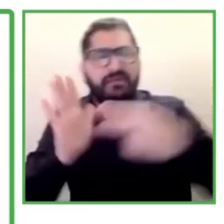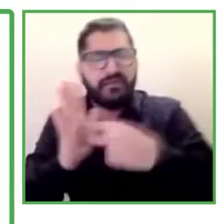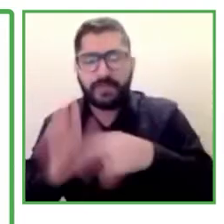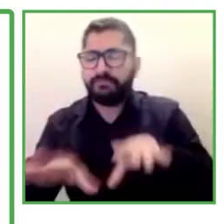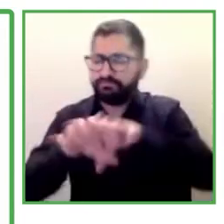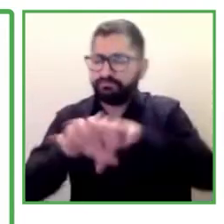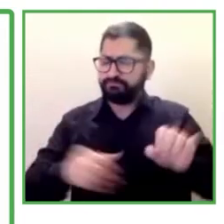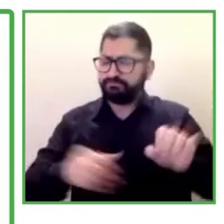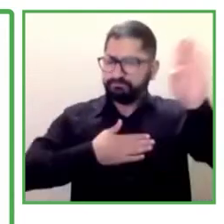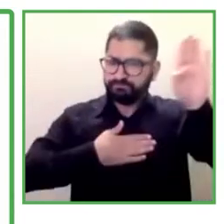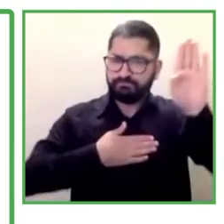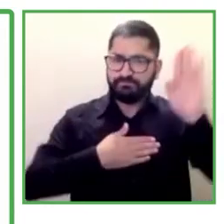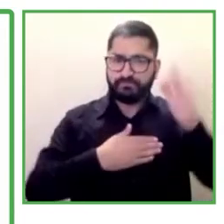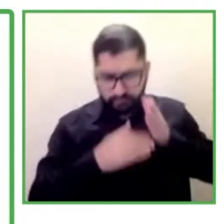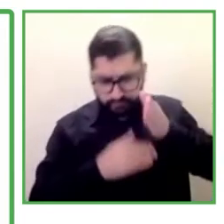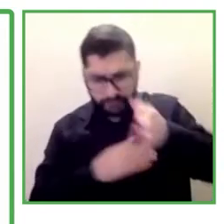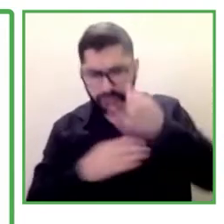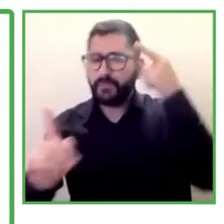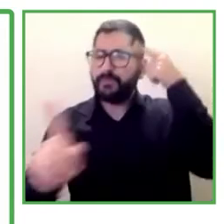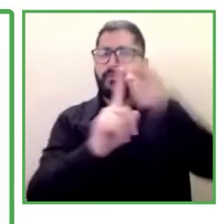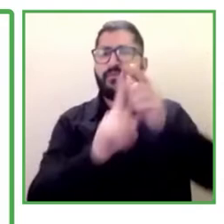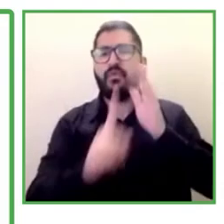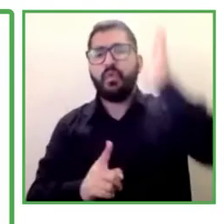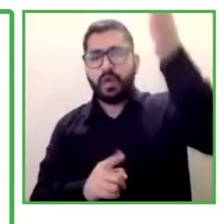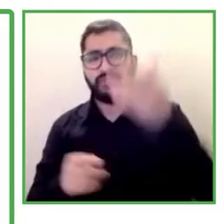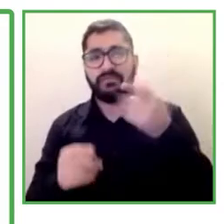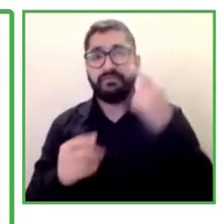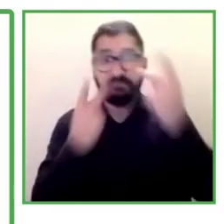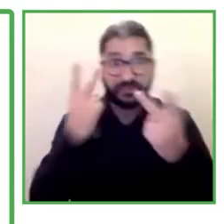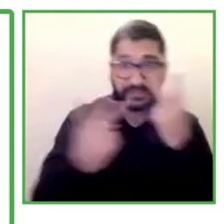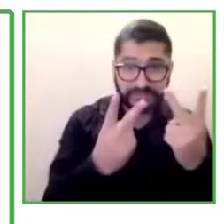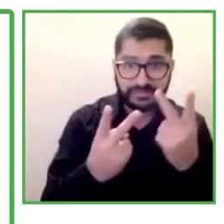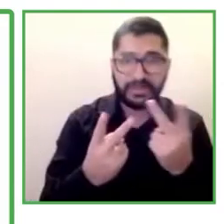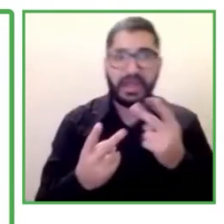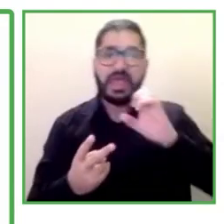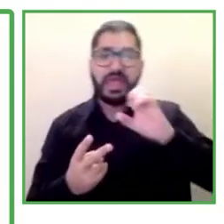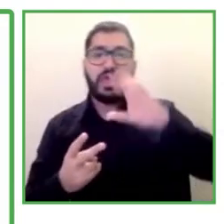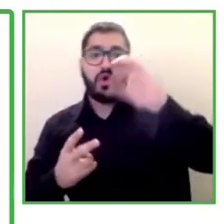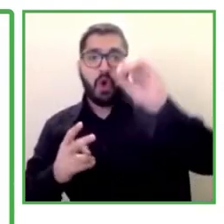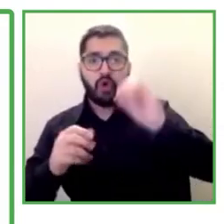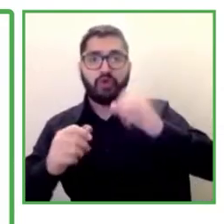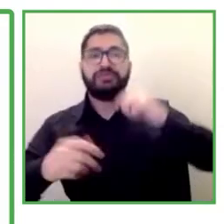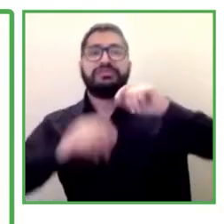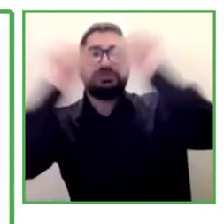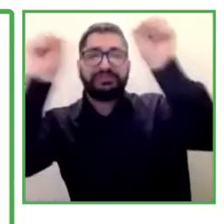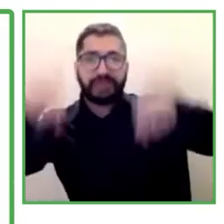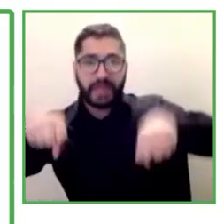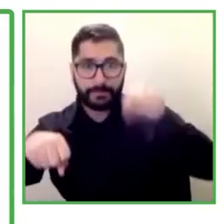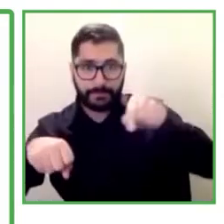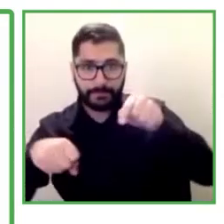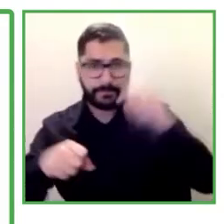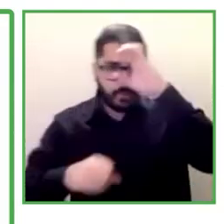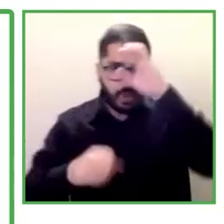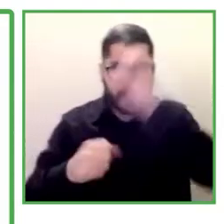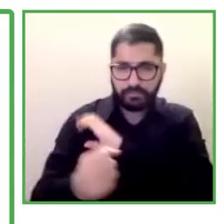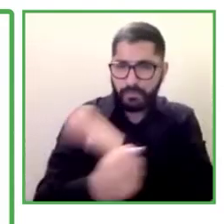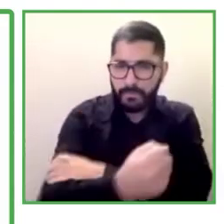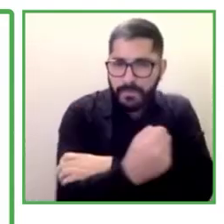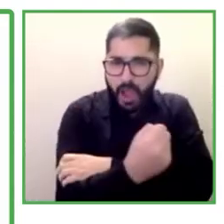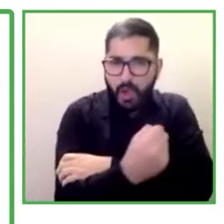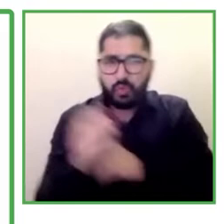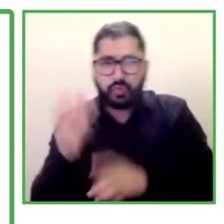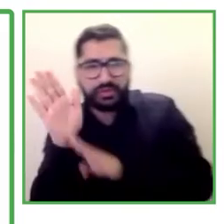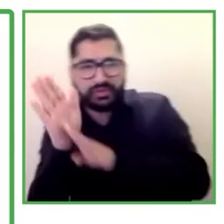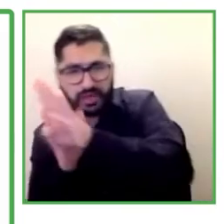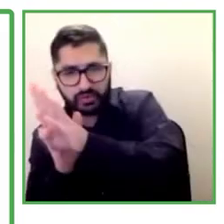de ecosistema y que busquemos potenciar el desarrollo de programas de formación que impulsen la inclusión